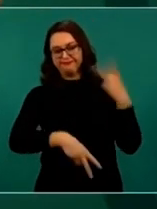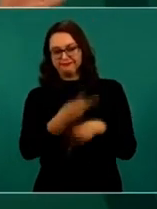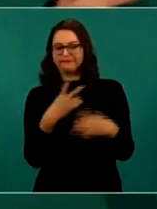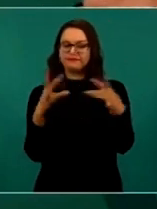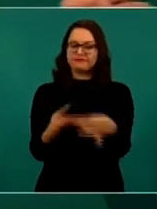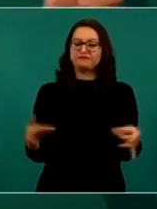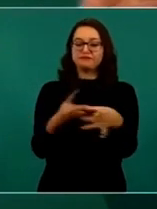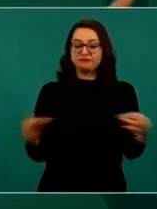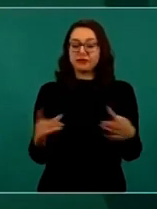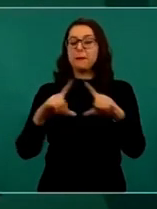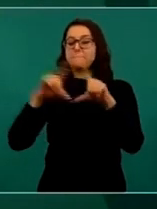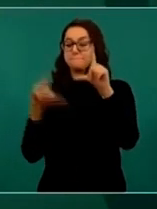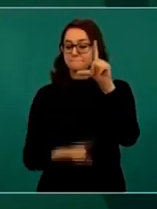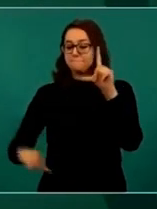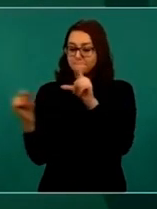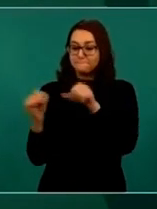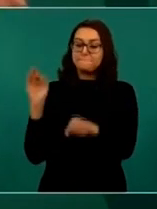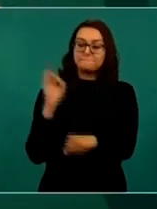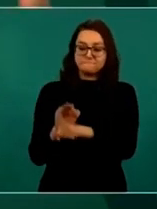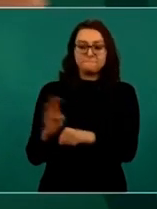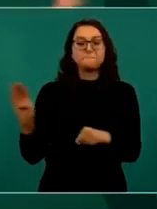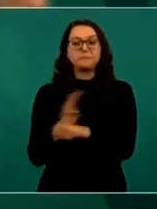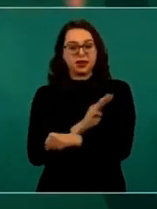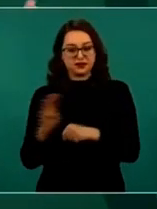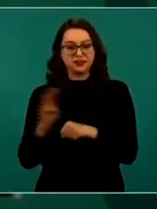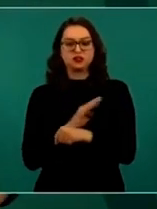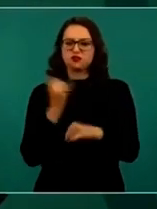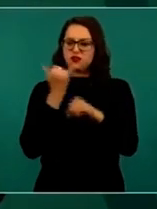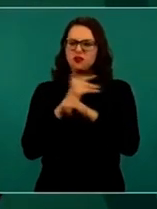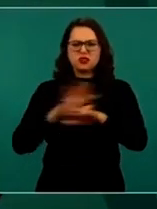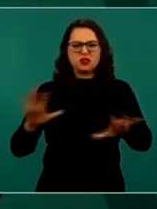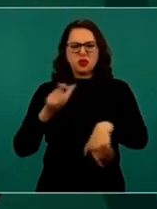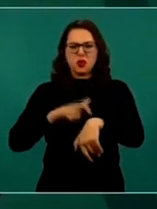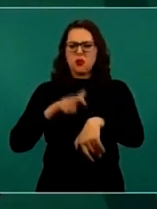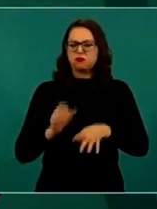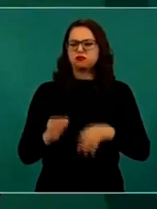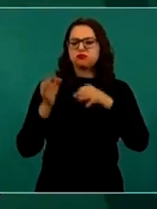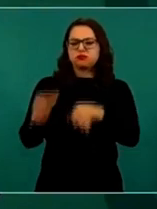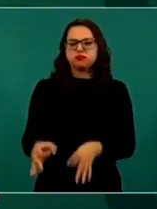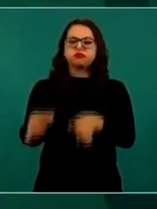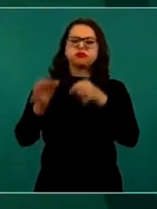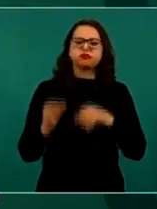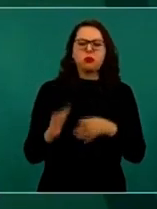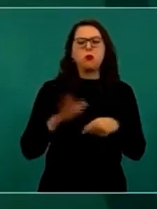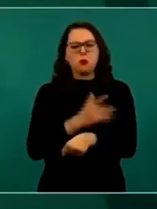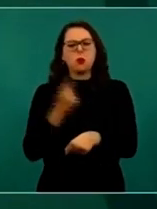en qué se beneficia el país, que tengamos una buena información sobre eso.